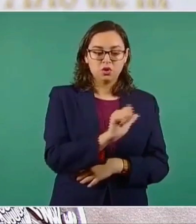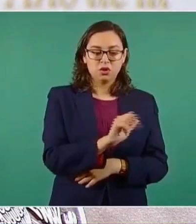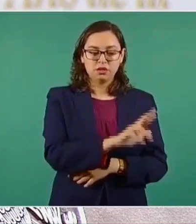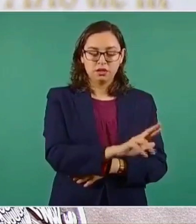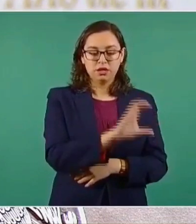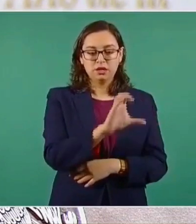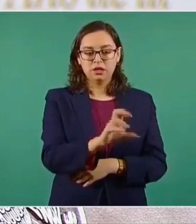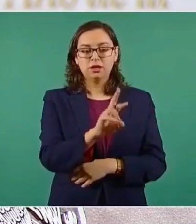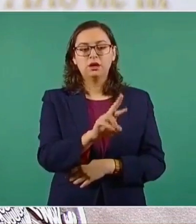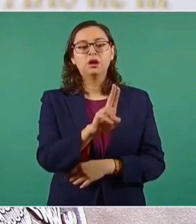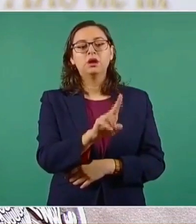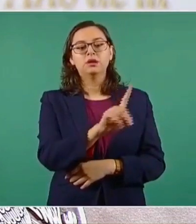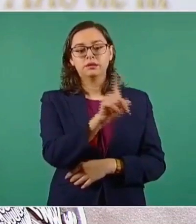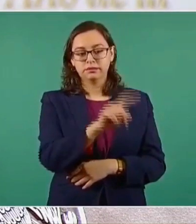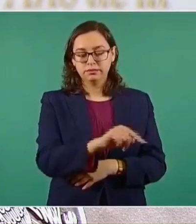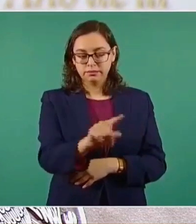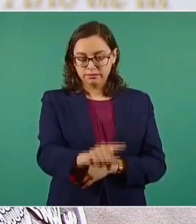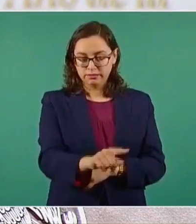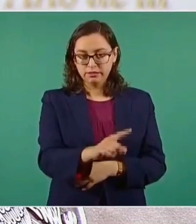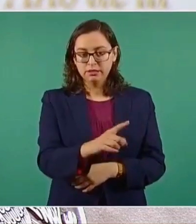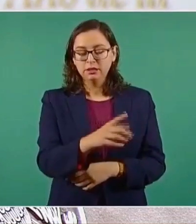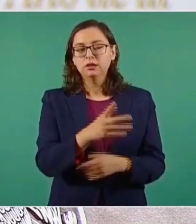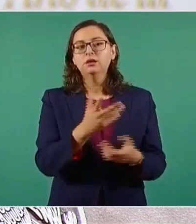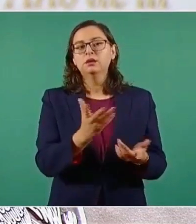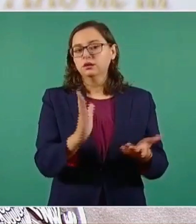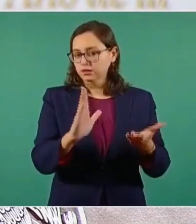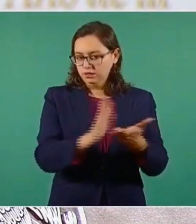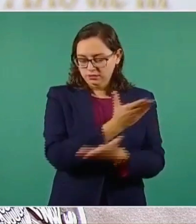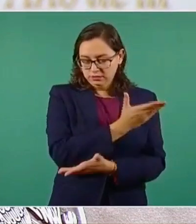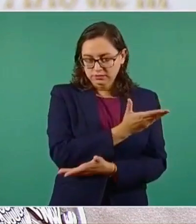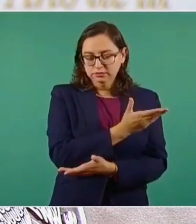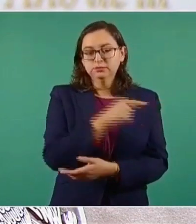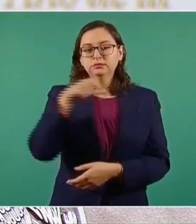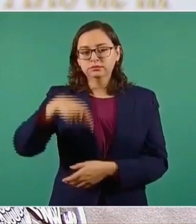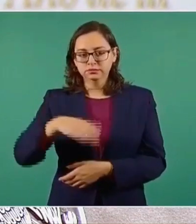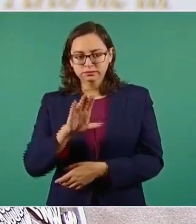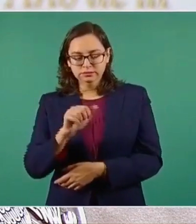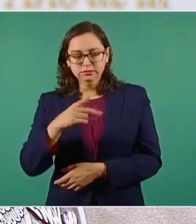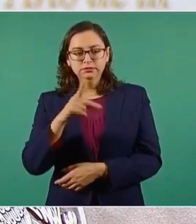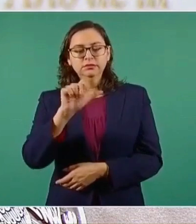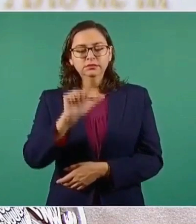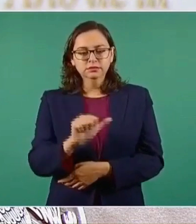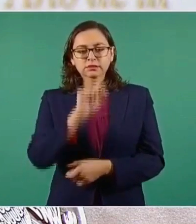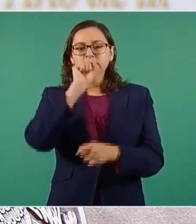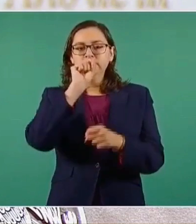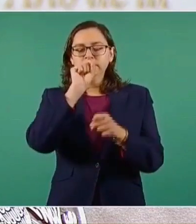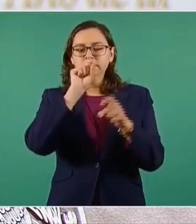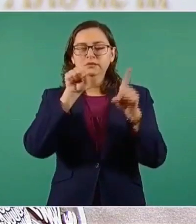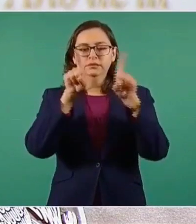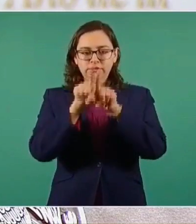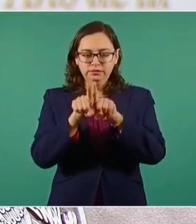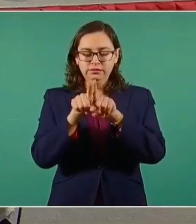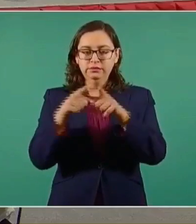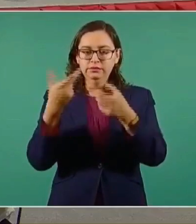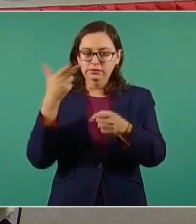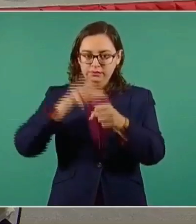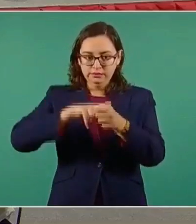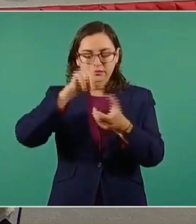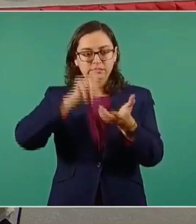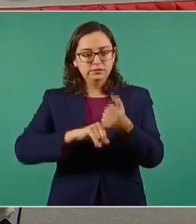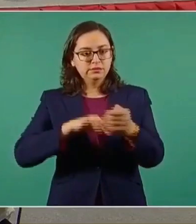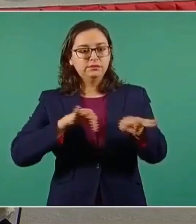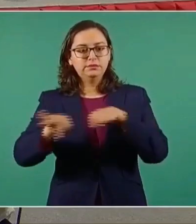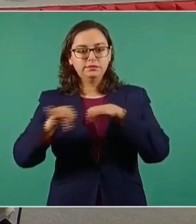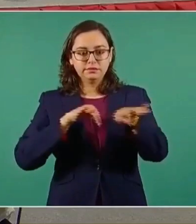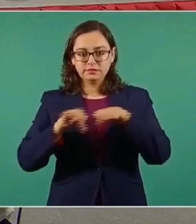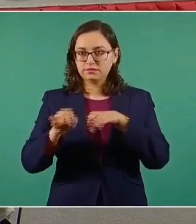se dio con la posibilidad de premiar también al personal que labora en los hospitales COVID y